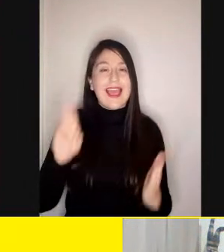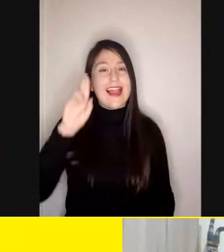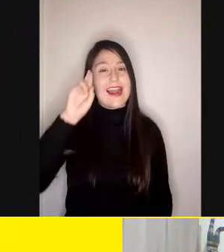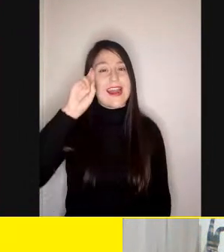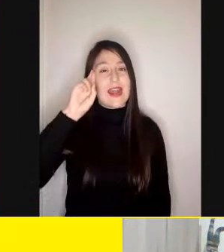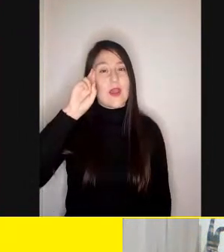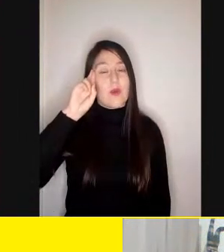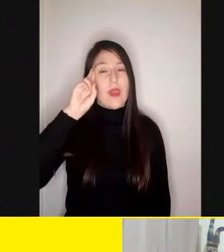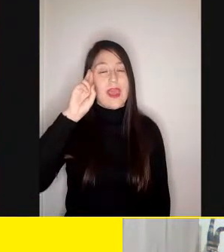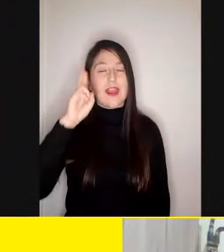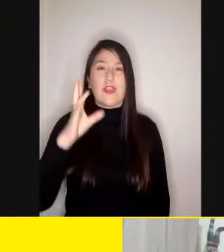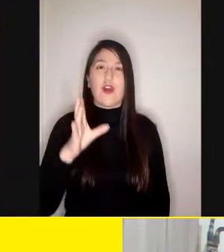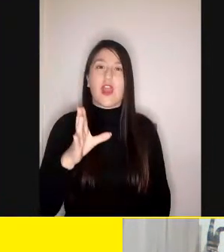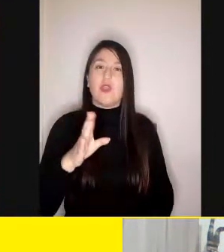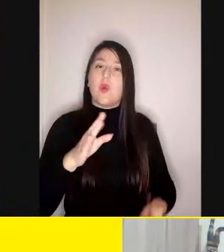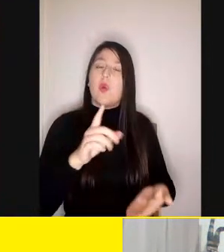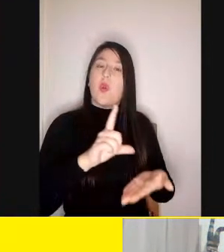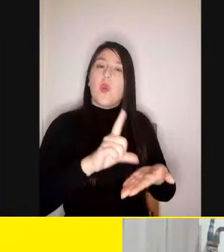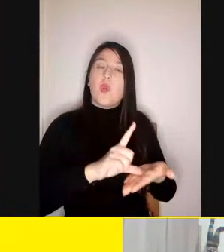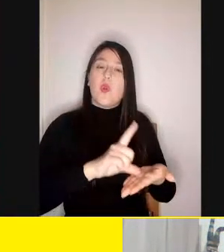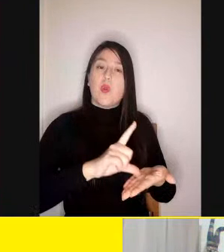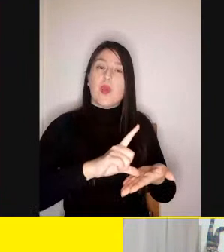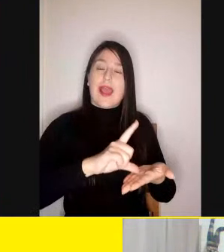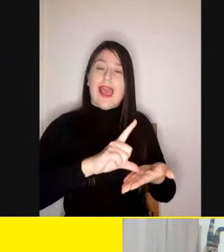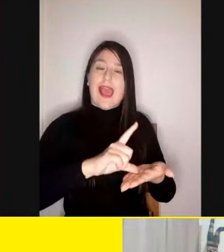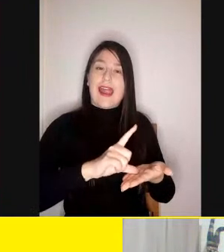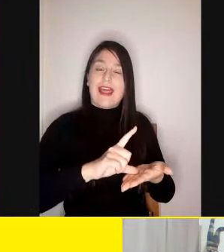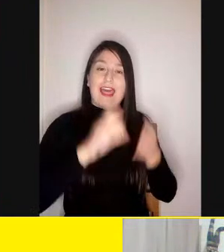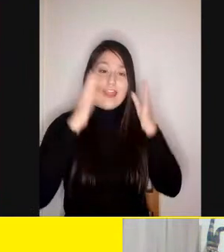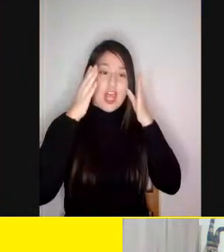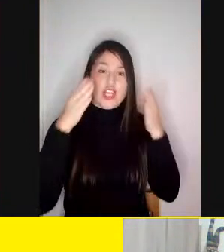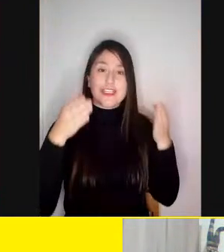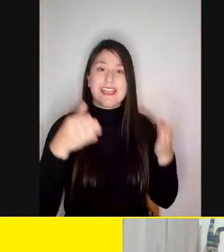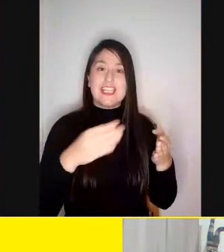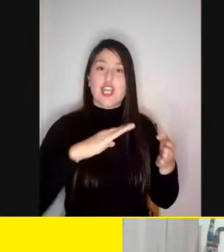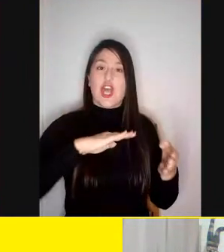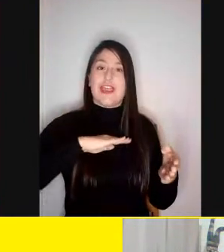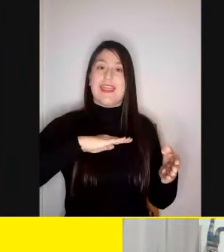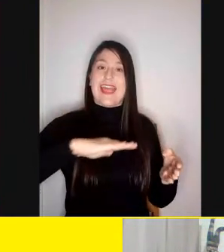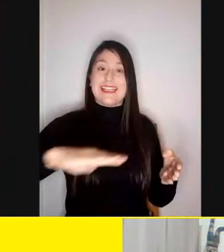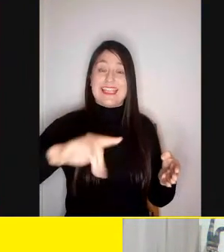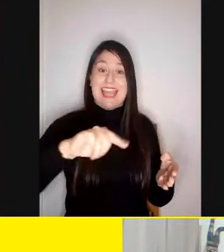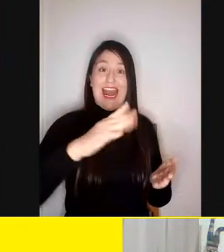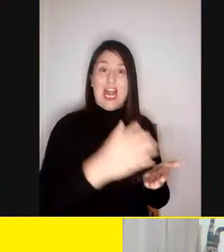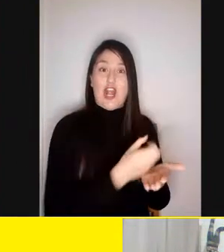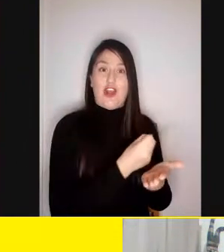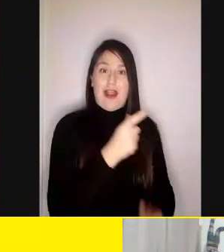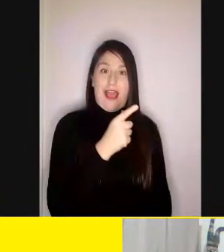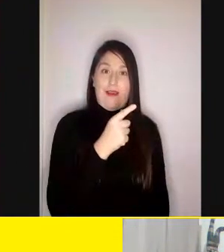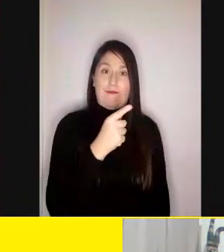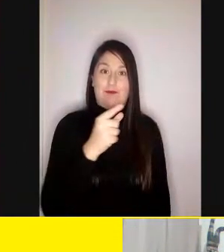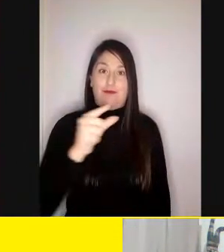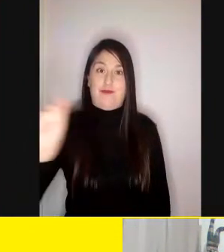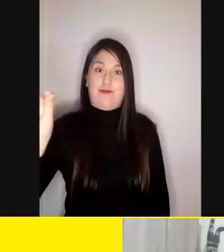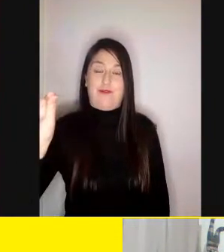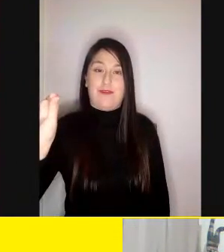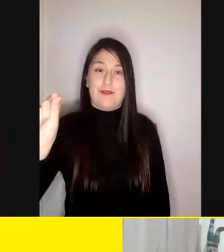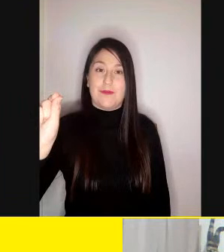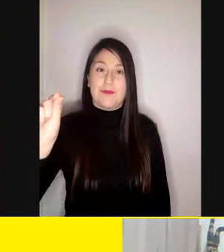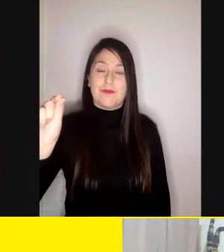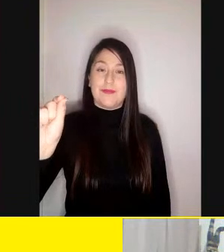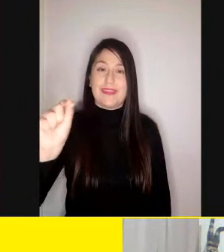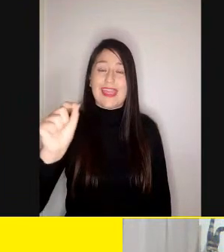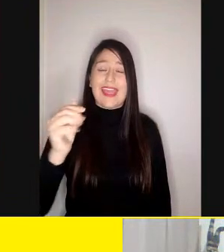campo de concentración nazi donde él logra escapar, que en un momento de extrema sed, a punto de